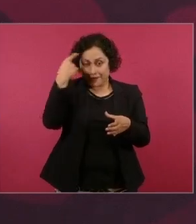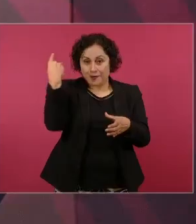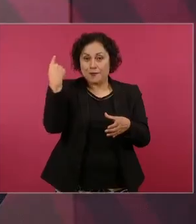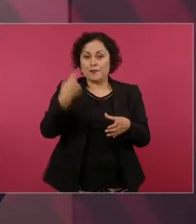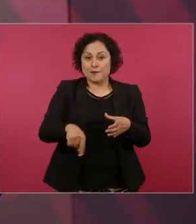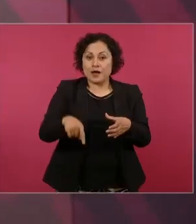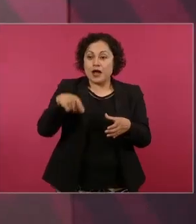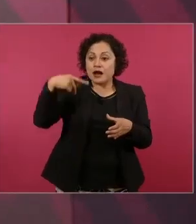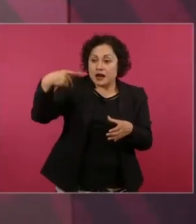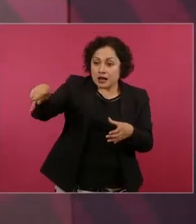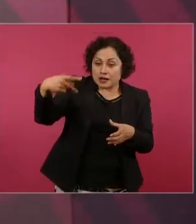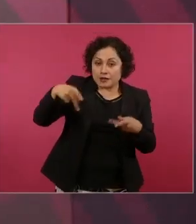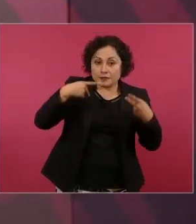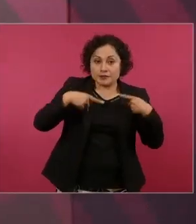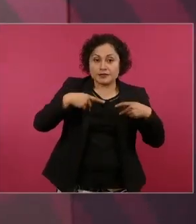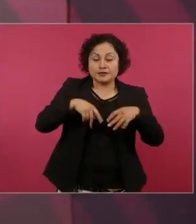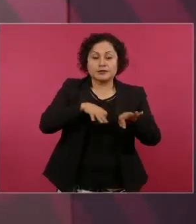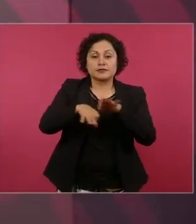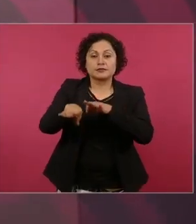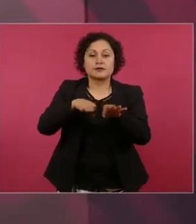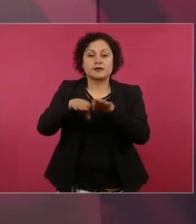final reciba